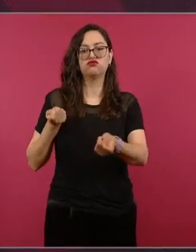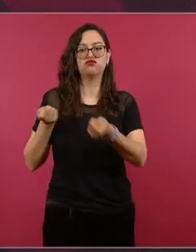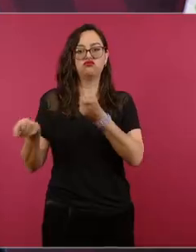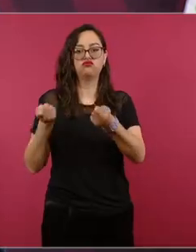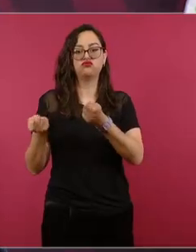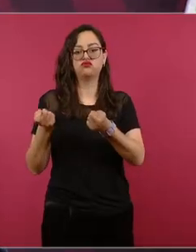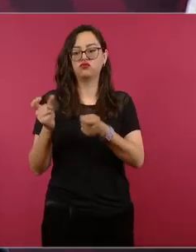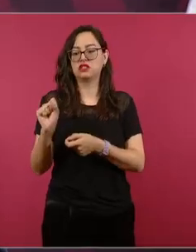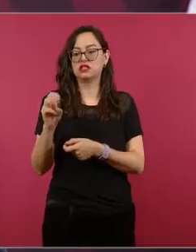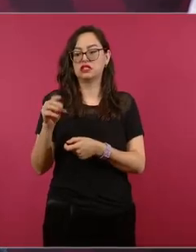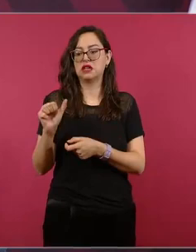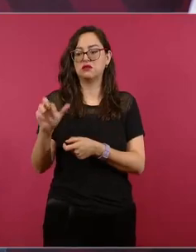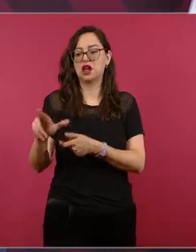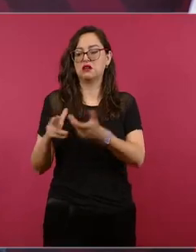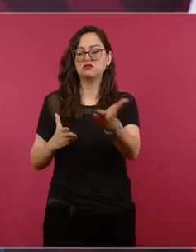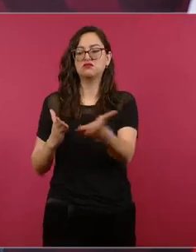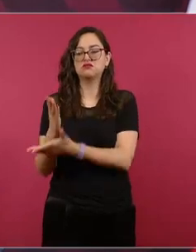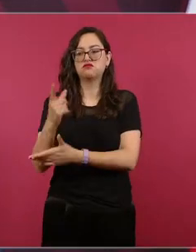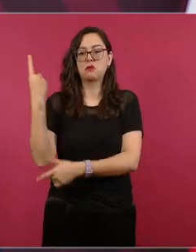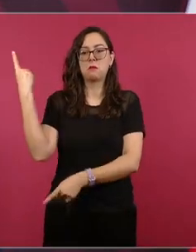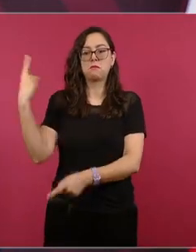a los marinos mexicanos